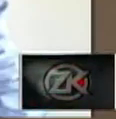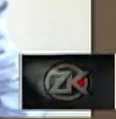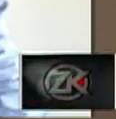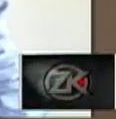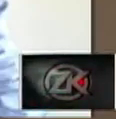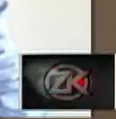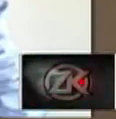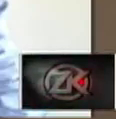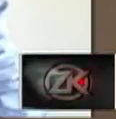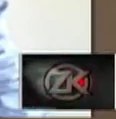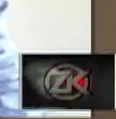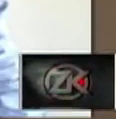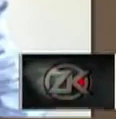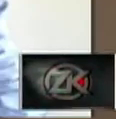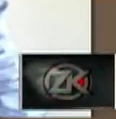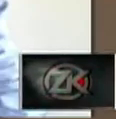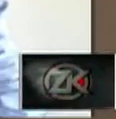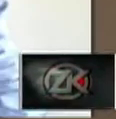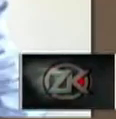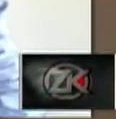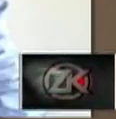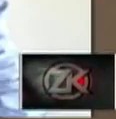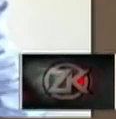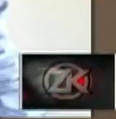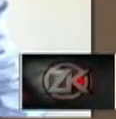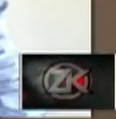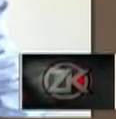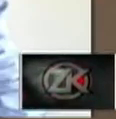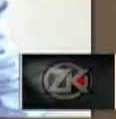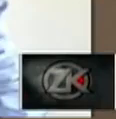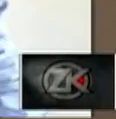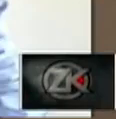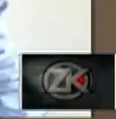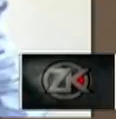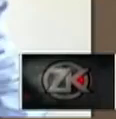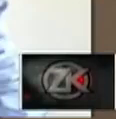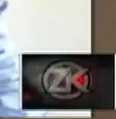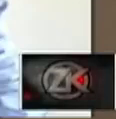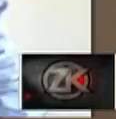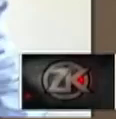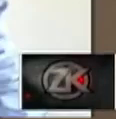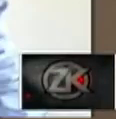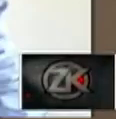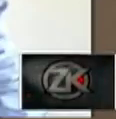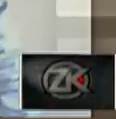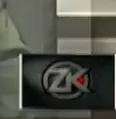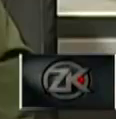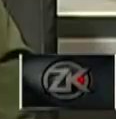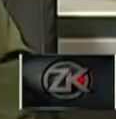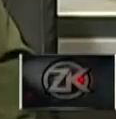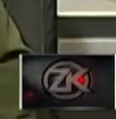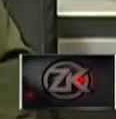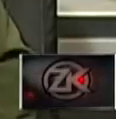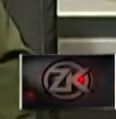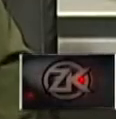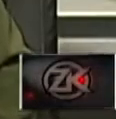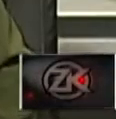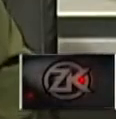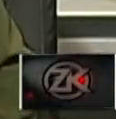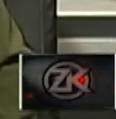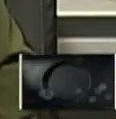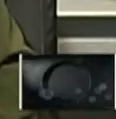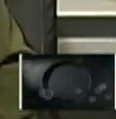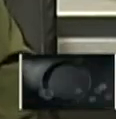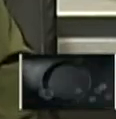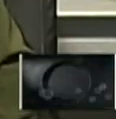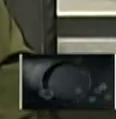La puerta con patas, sí, porque es un puerto. Él diciendo, dándole la gracia, que supuestamente a los compañeros del Simon que le habían regresado la